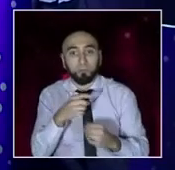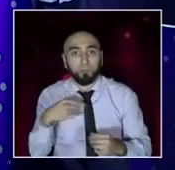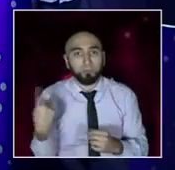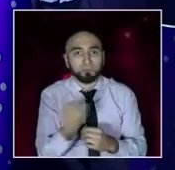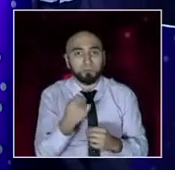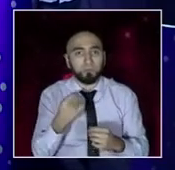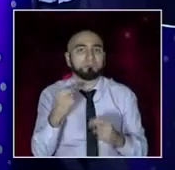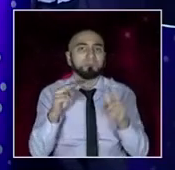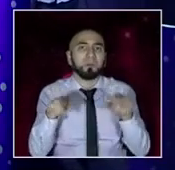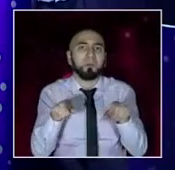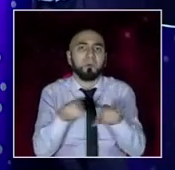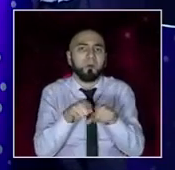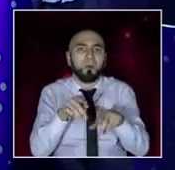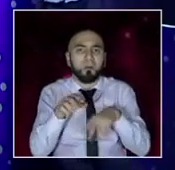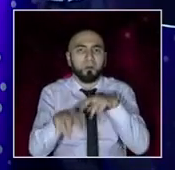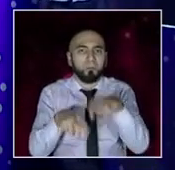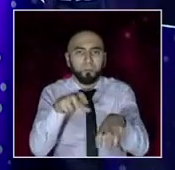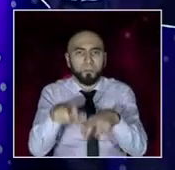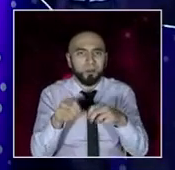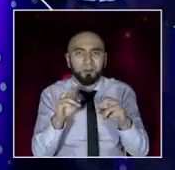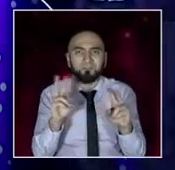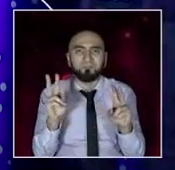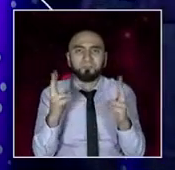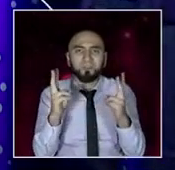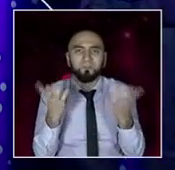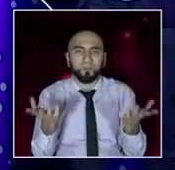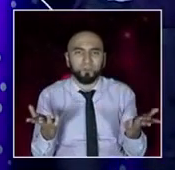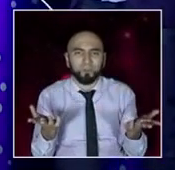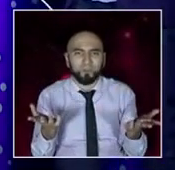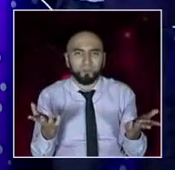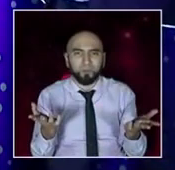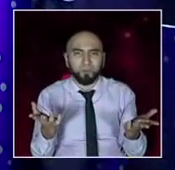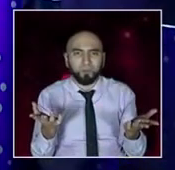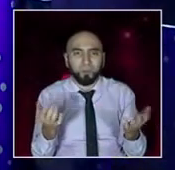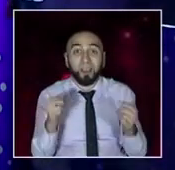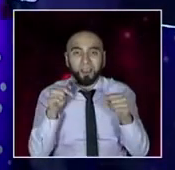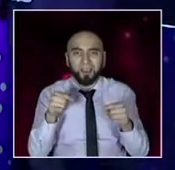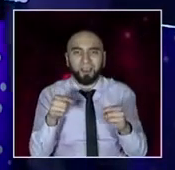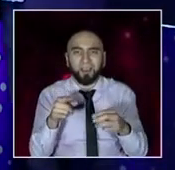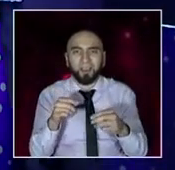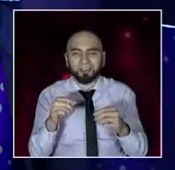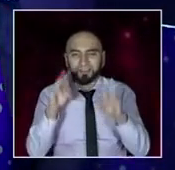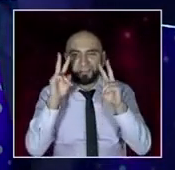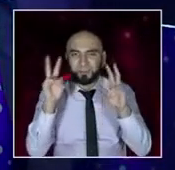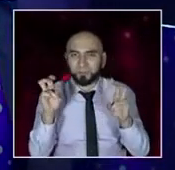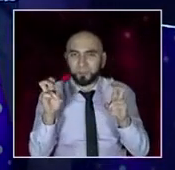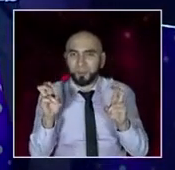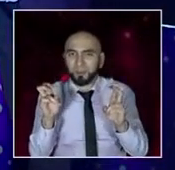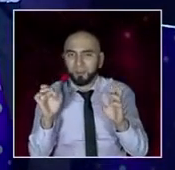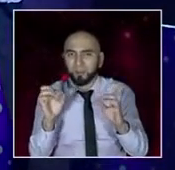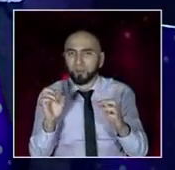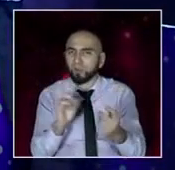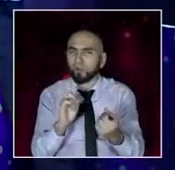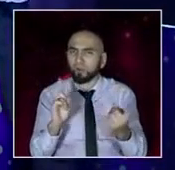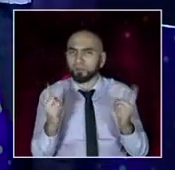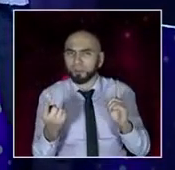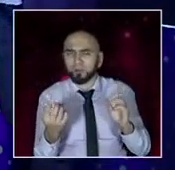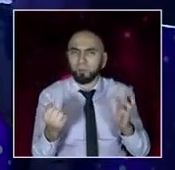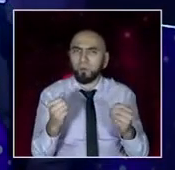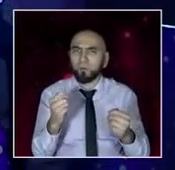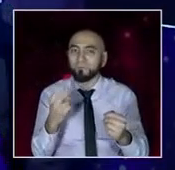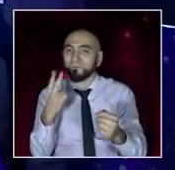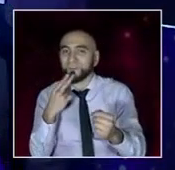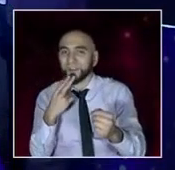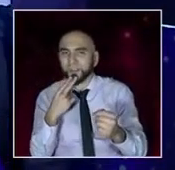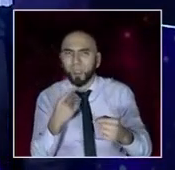la percepción es sobre el control del cuerpo. Comienza, hay una continuidad entre la vida y la mente. Entonces,